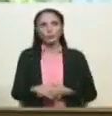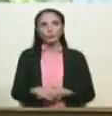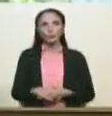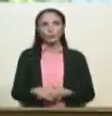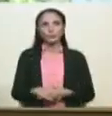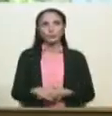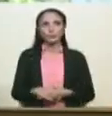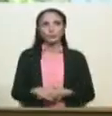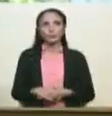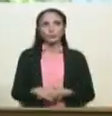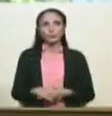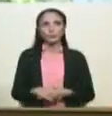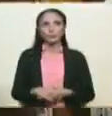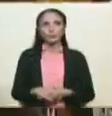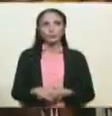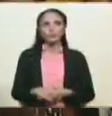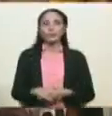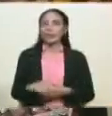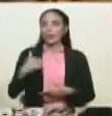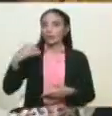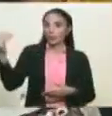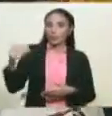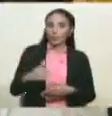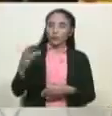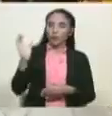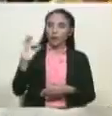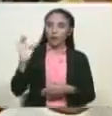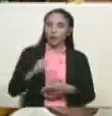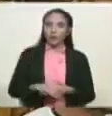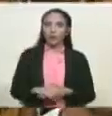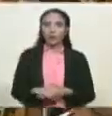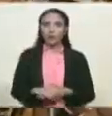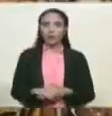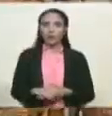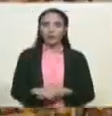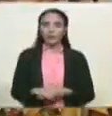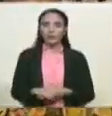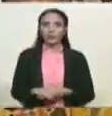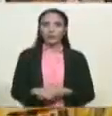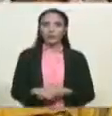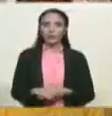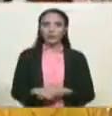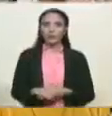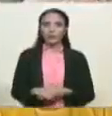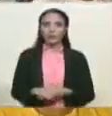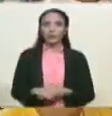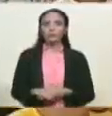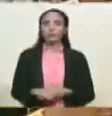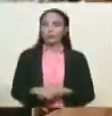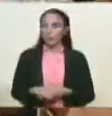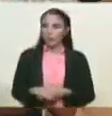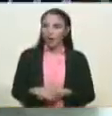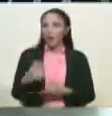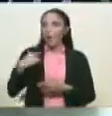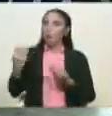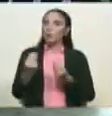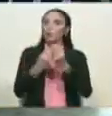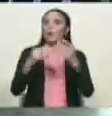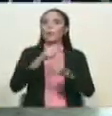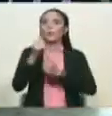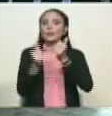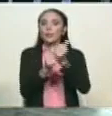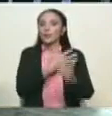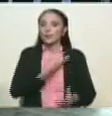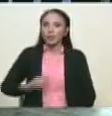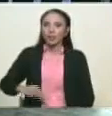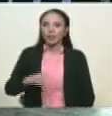venía conversando, me vine de Caracas con el vicepresidente de Economía, Tarek El Aissami,